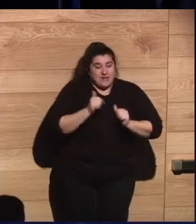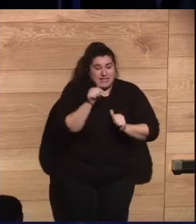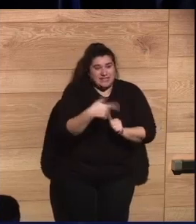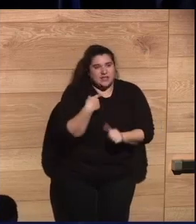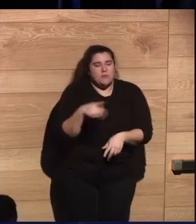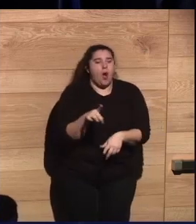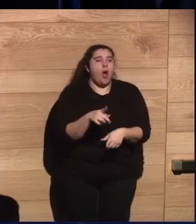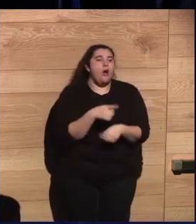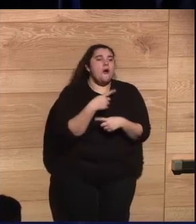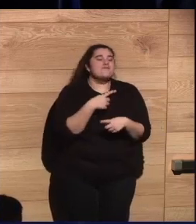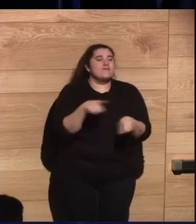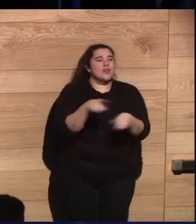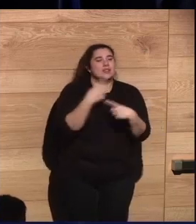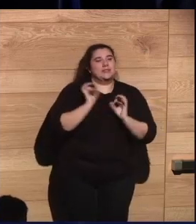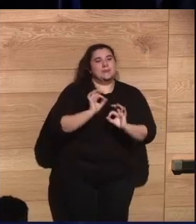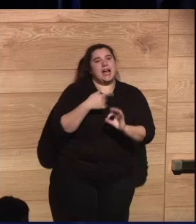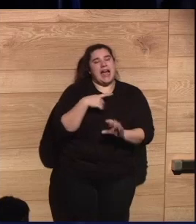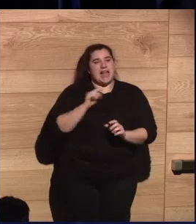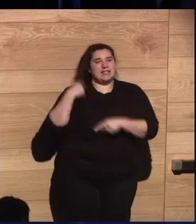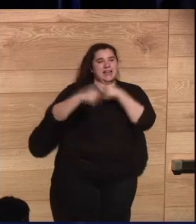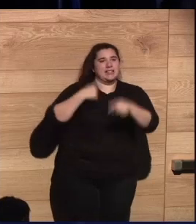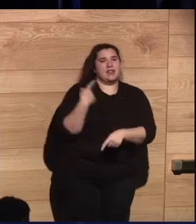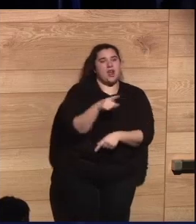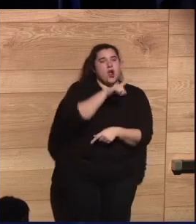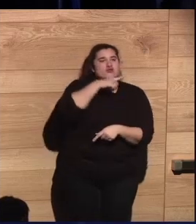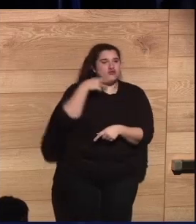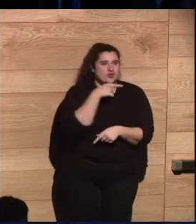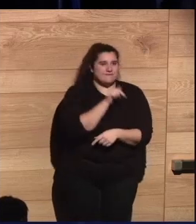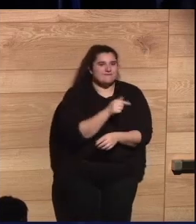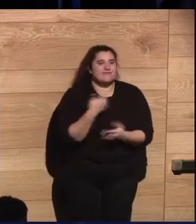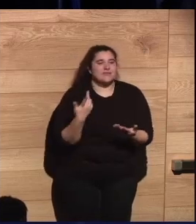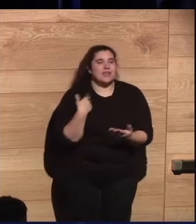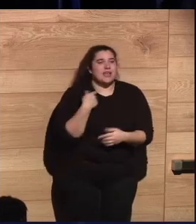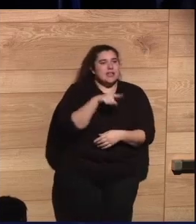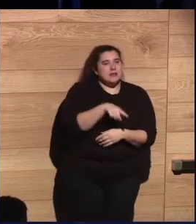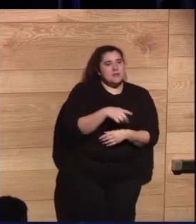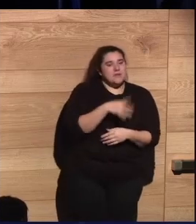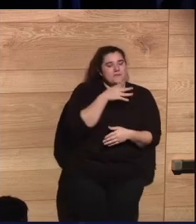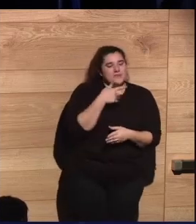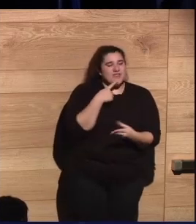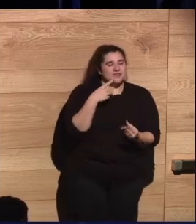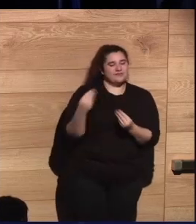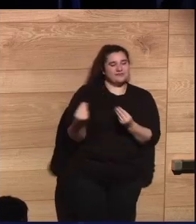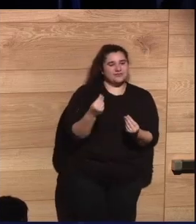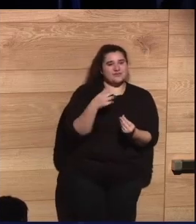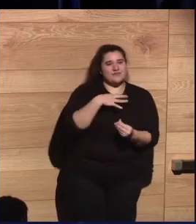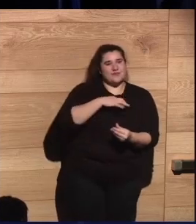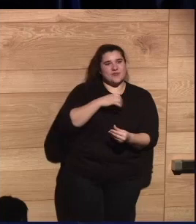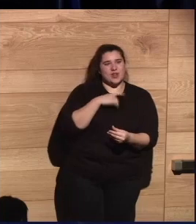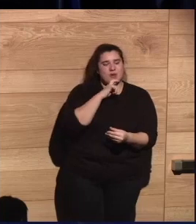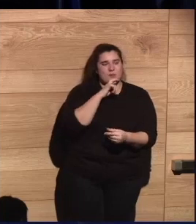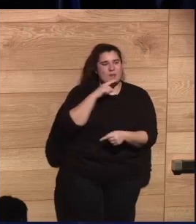rusas, y de esta manera compositores franceses beben más porque tienen un folclore diferente, que quizás no es tan primitivo,